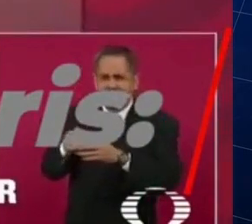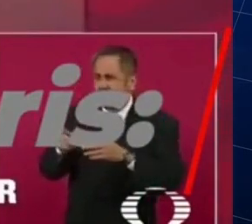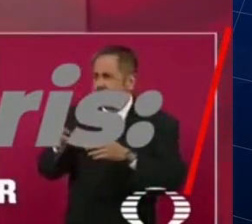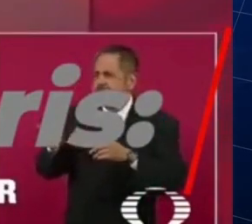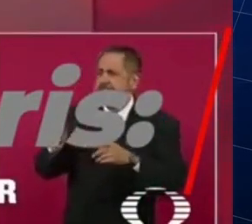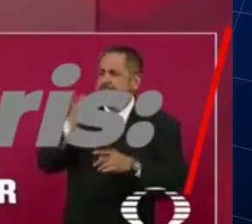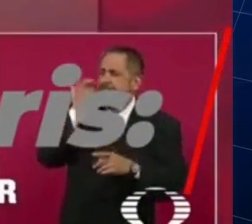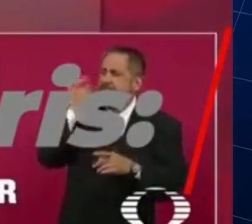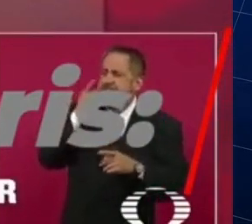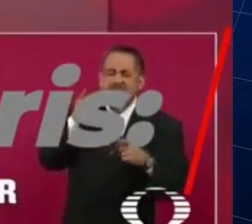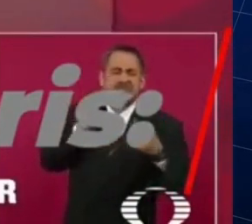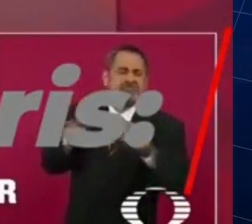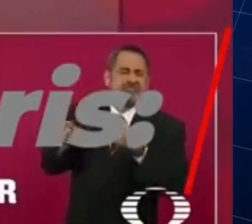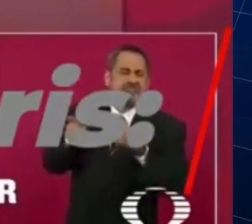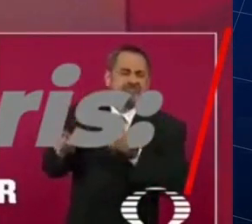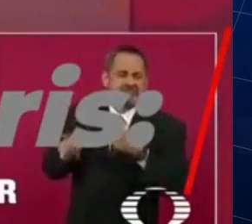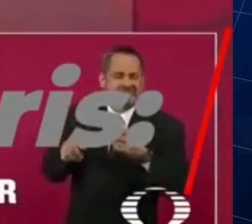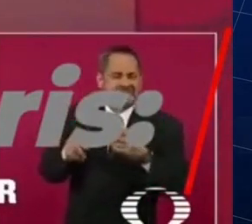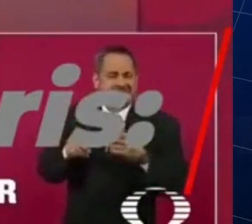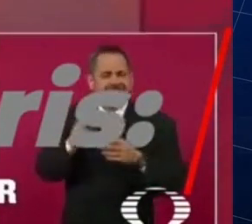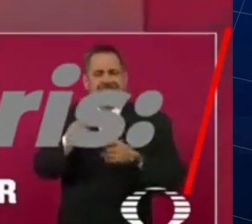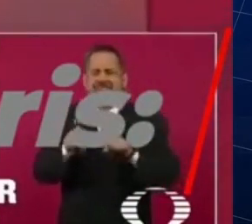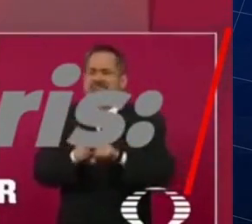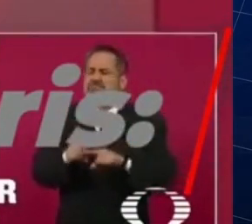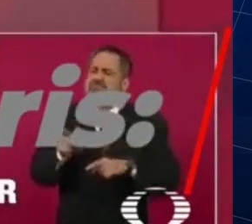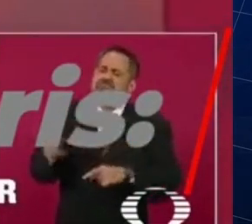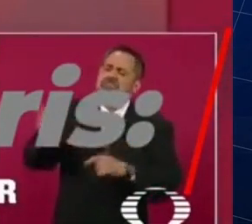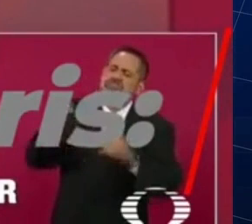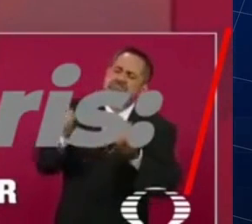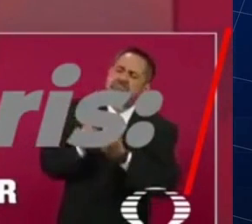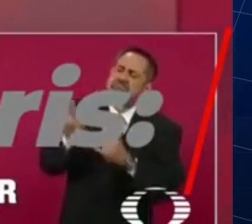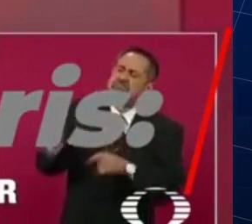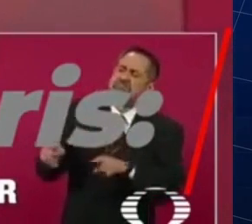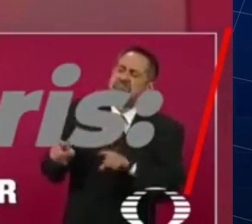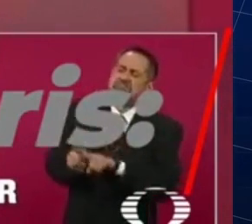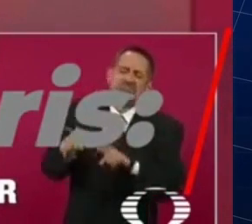equiparar, como diciendo,